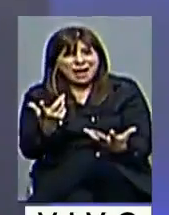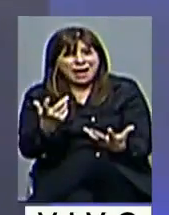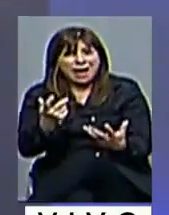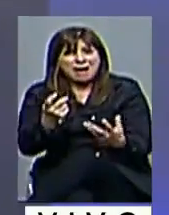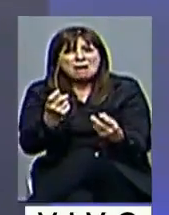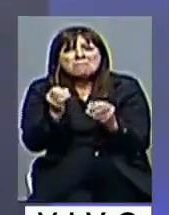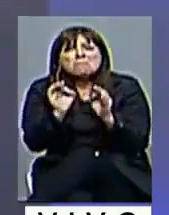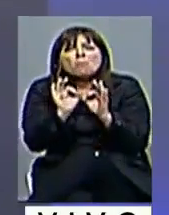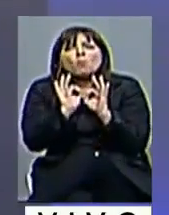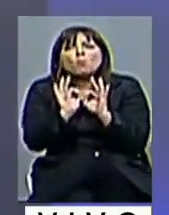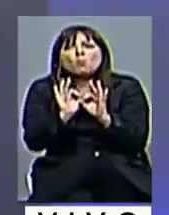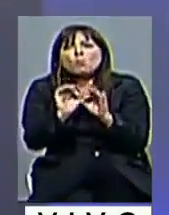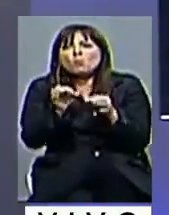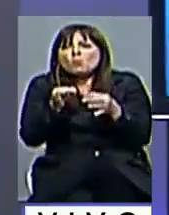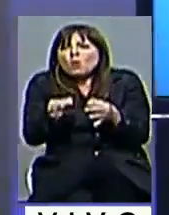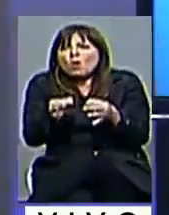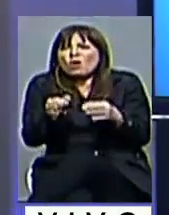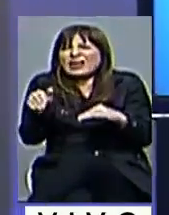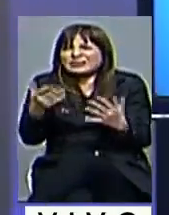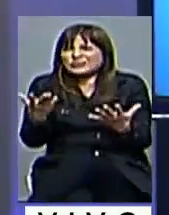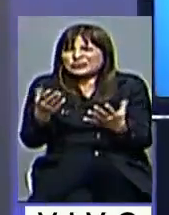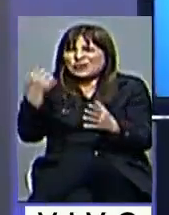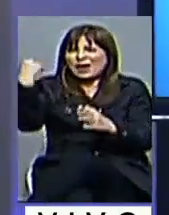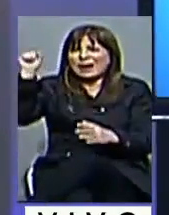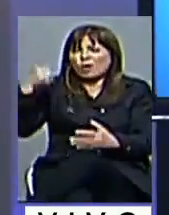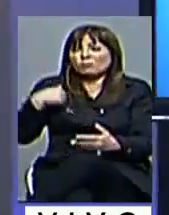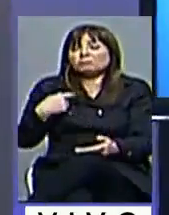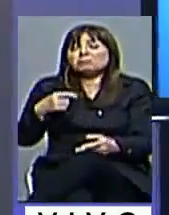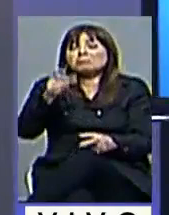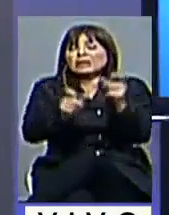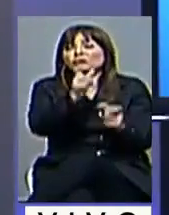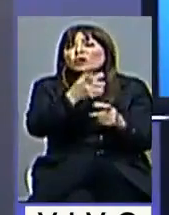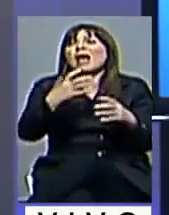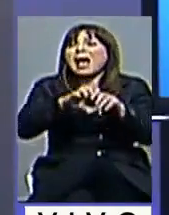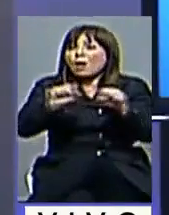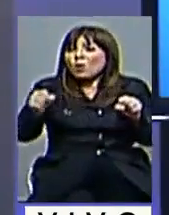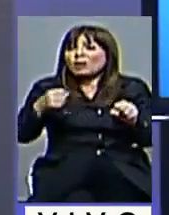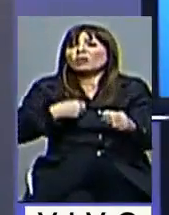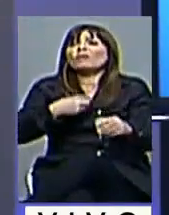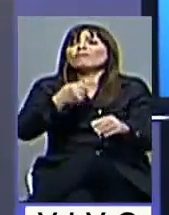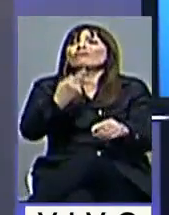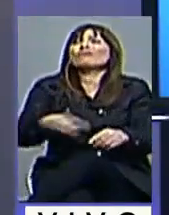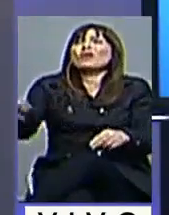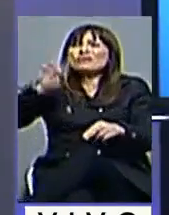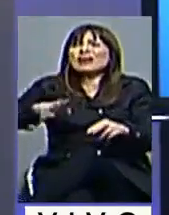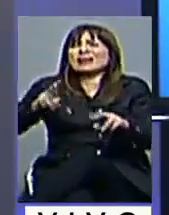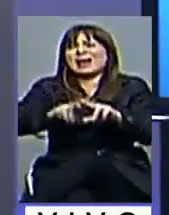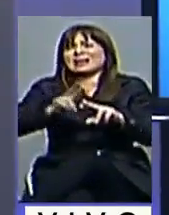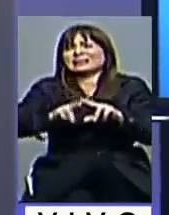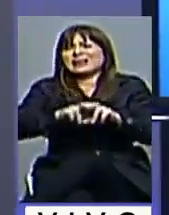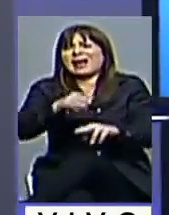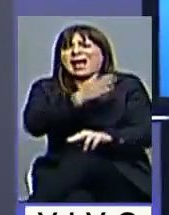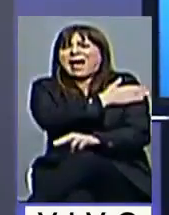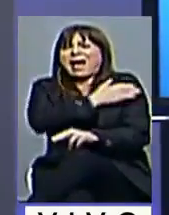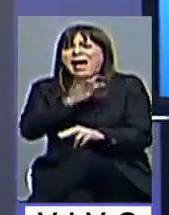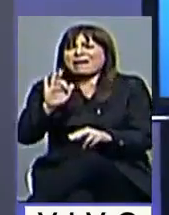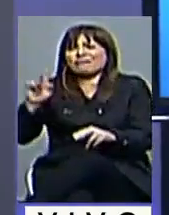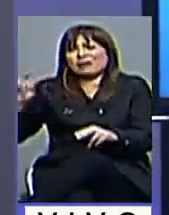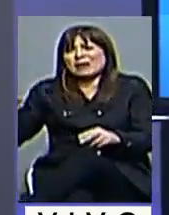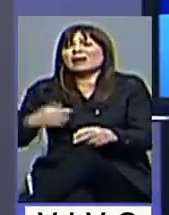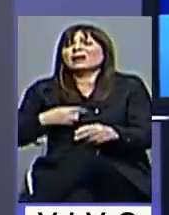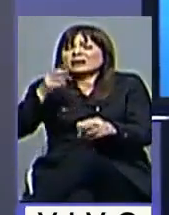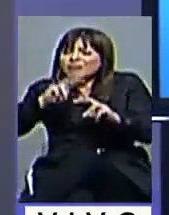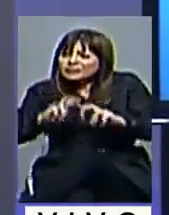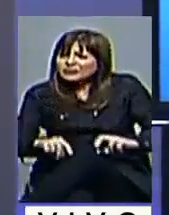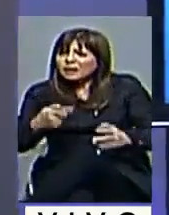pienso. Mucha gente estaba de acuerdo con algunas ideas de que hay que reformular cosas en nuestro sistema, revisar el sistema AFP, revisar la gratuidad en